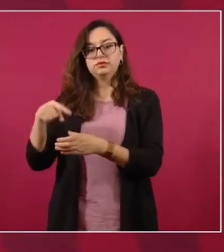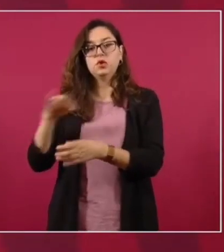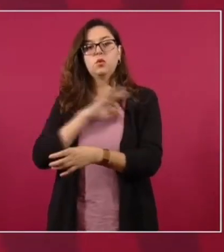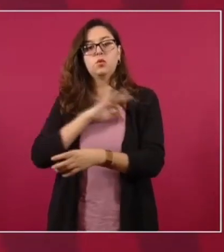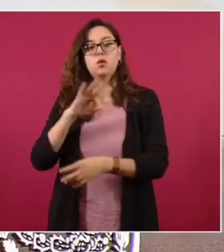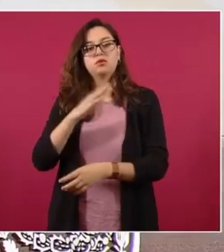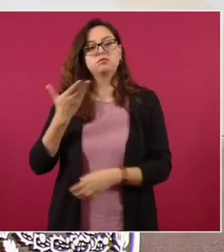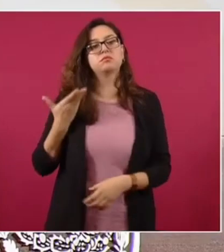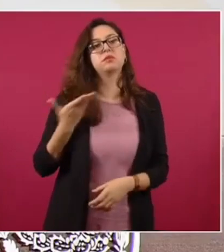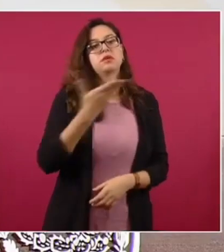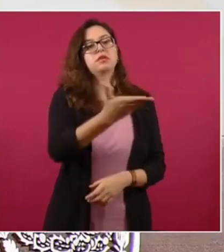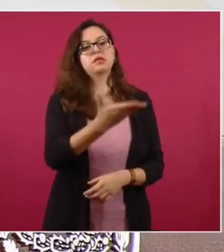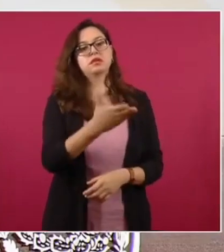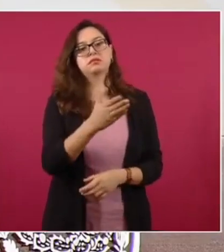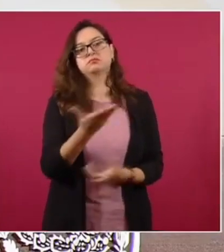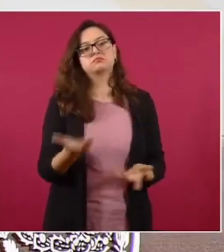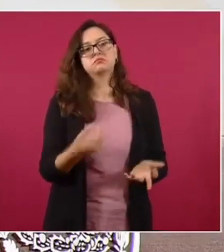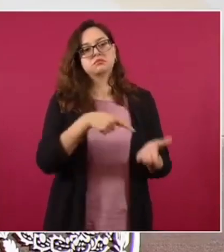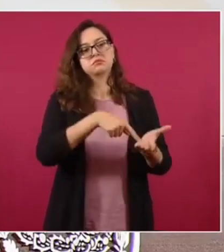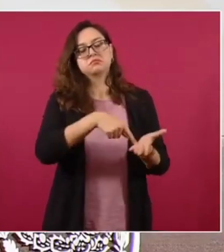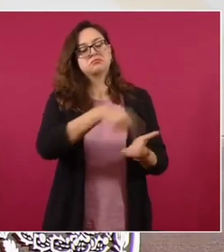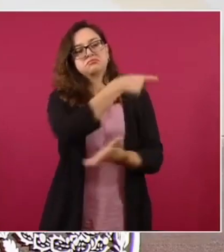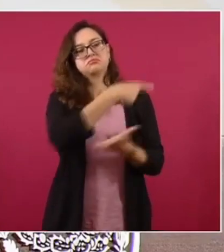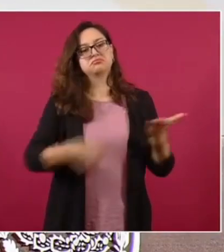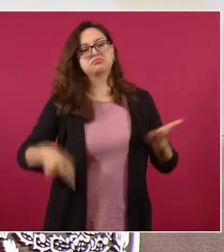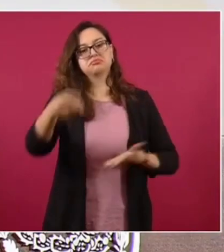ese derecho de veto.